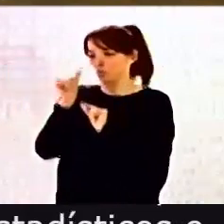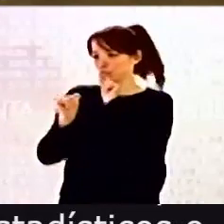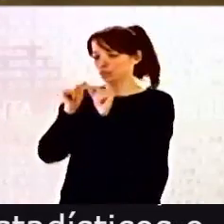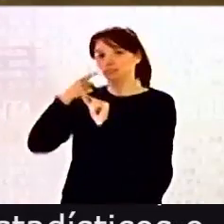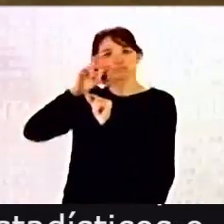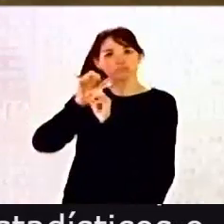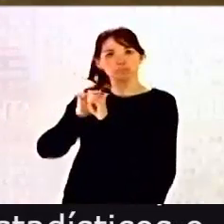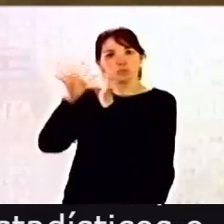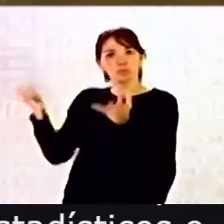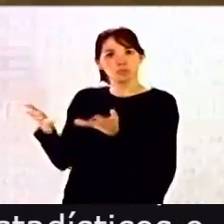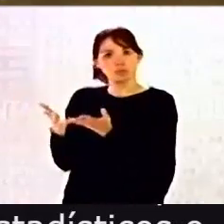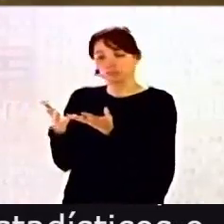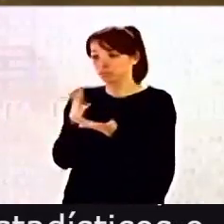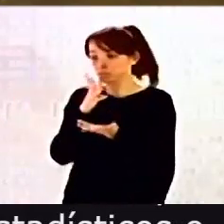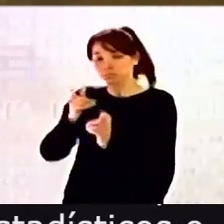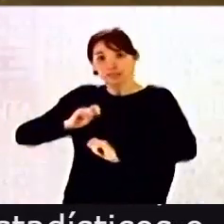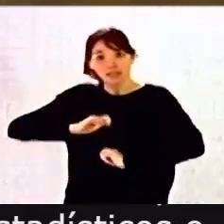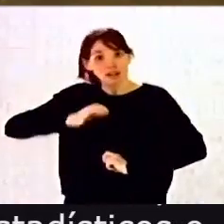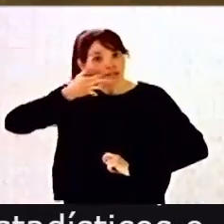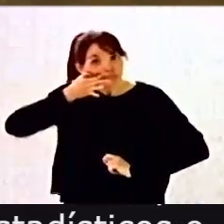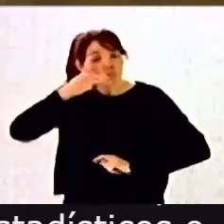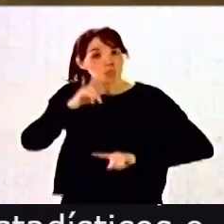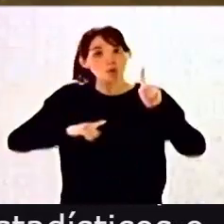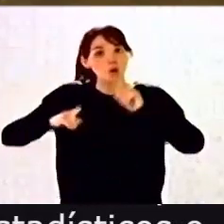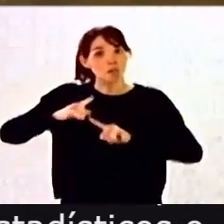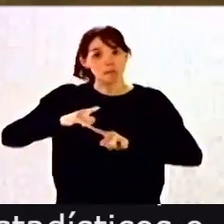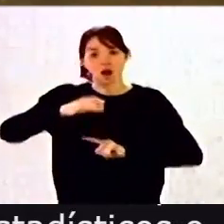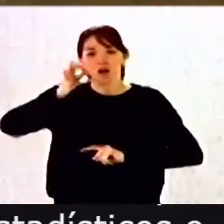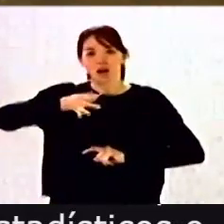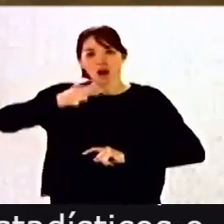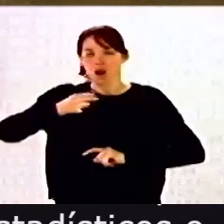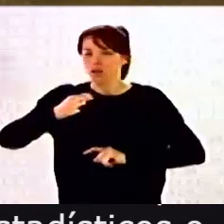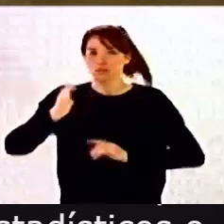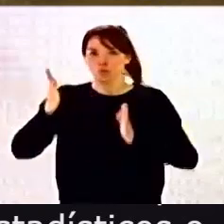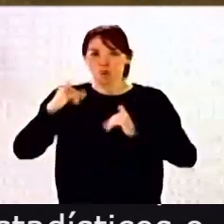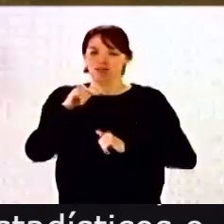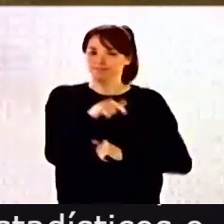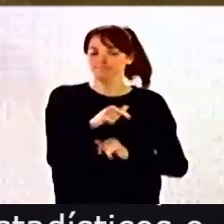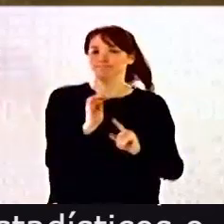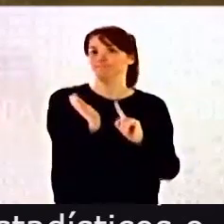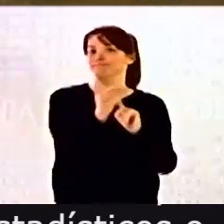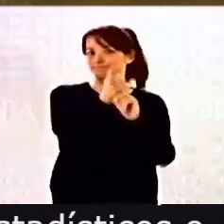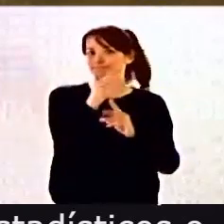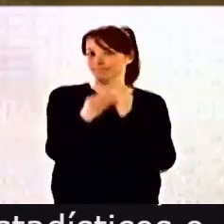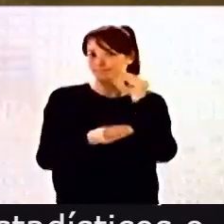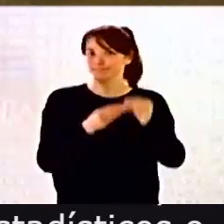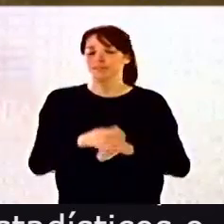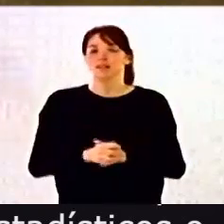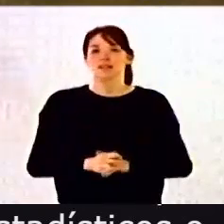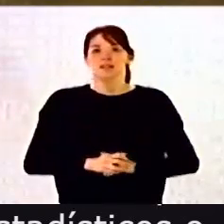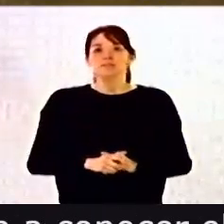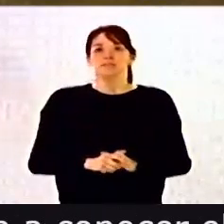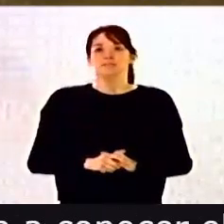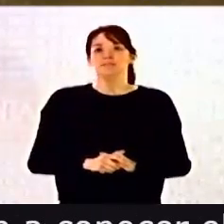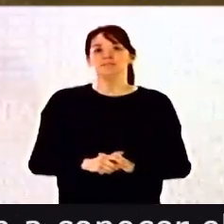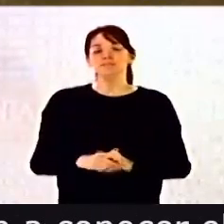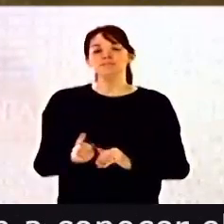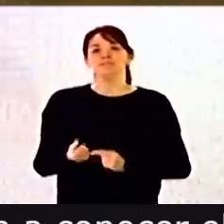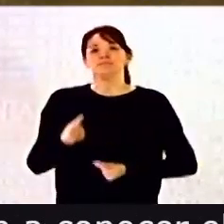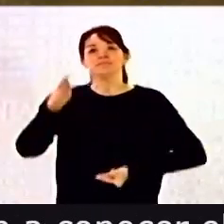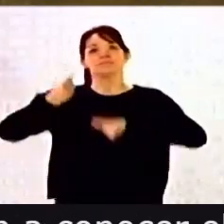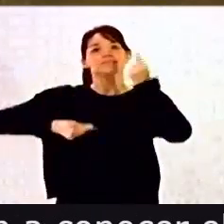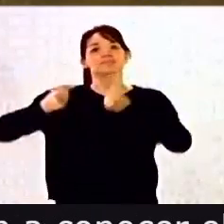no nos llevarían a conocer el problema en su dimensión real. Por terminar con los datos sobre